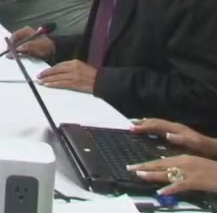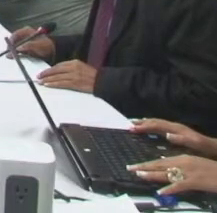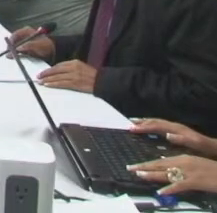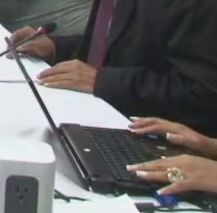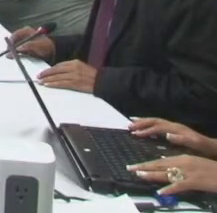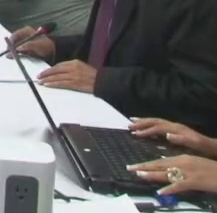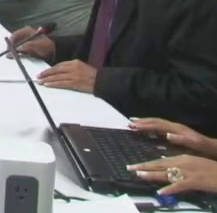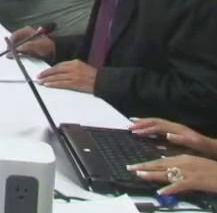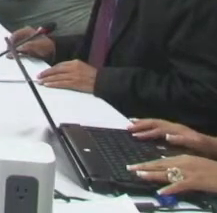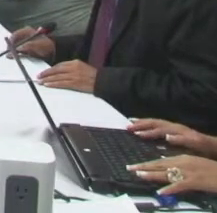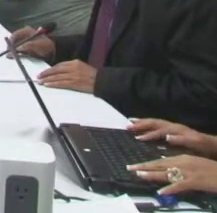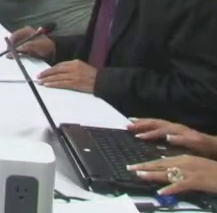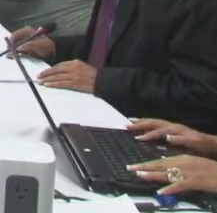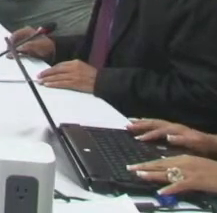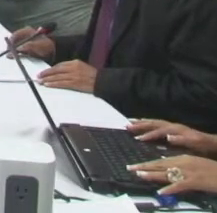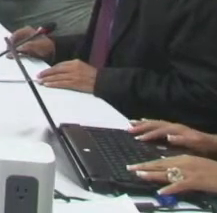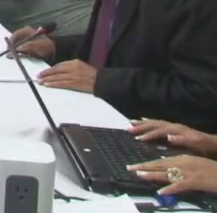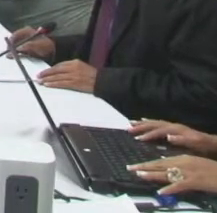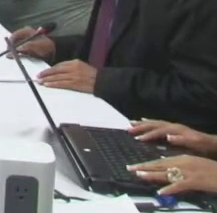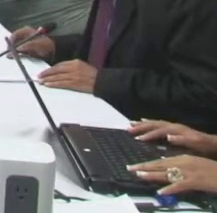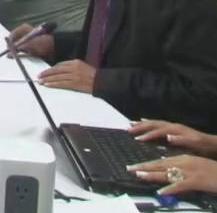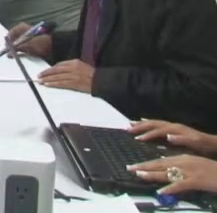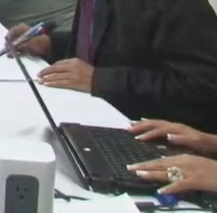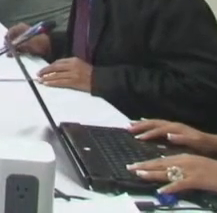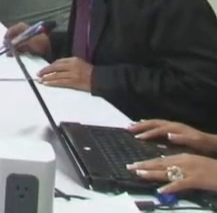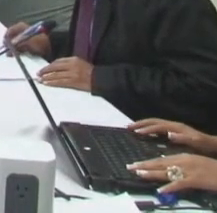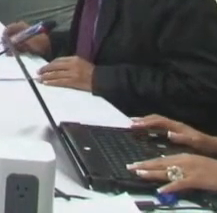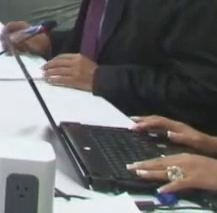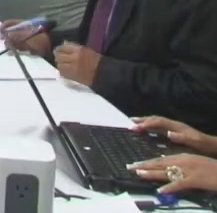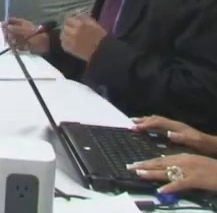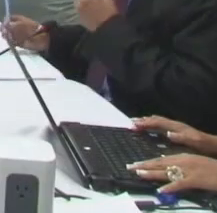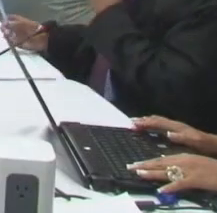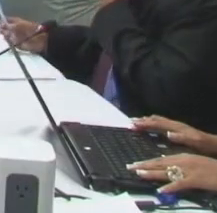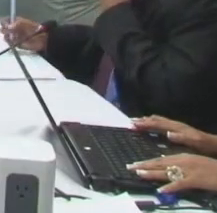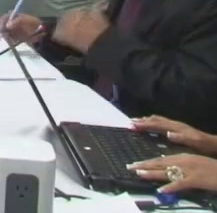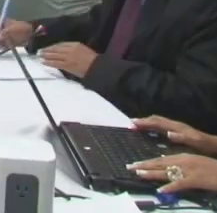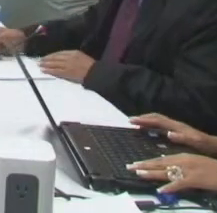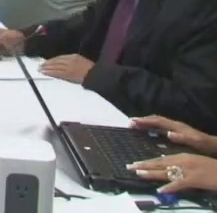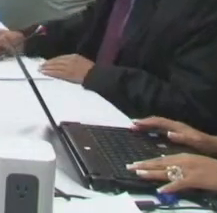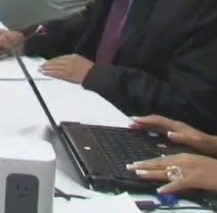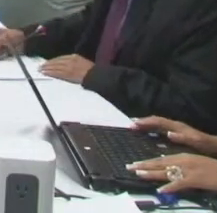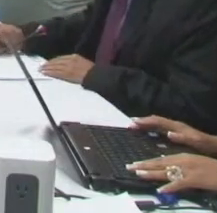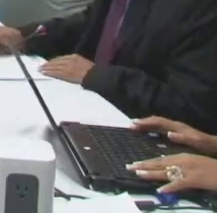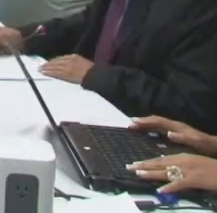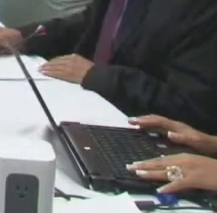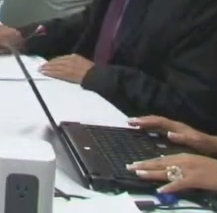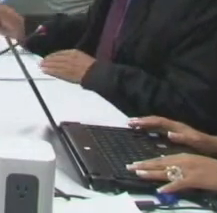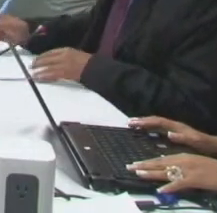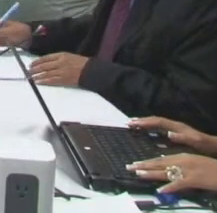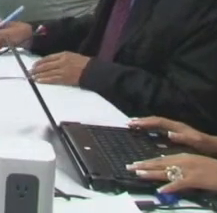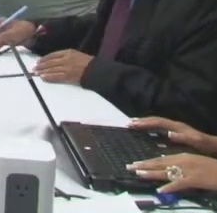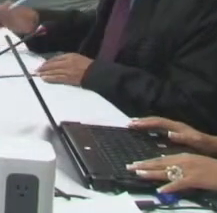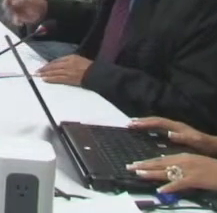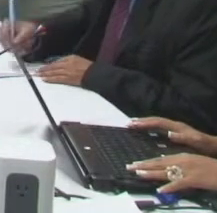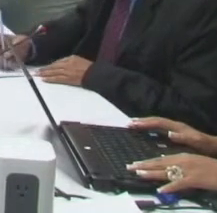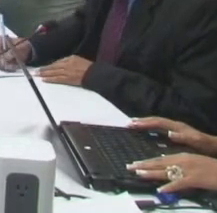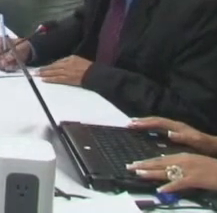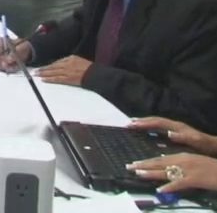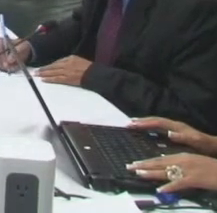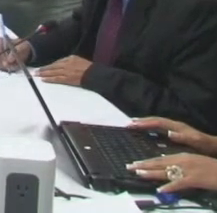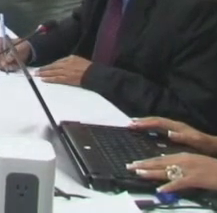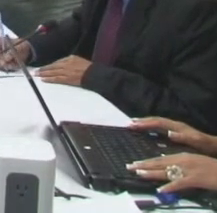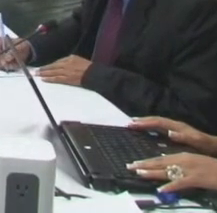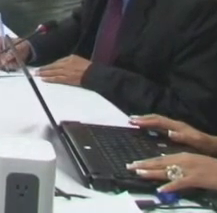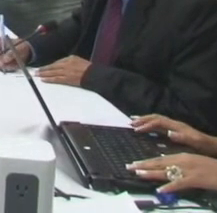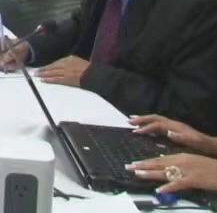en el envío, recepción o movilización de activos generados o destinados al tráfico legal de personas o promuevan la realización de